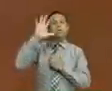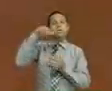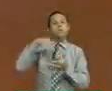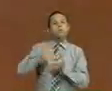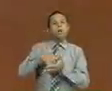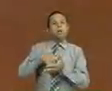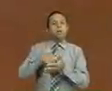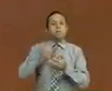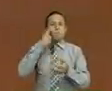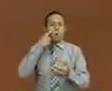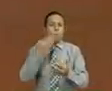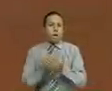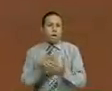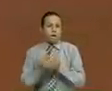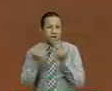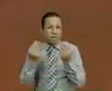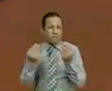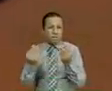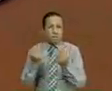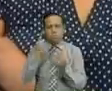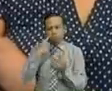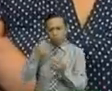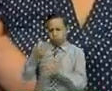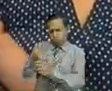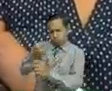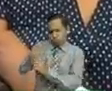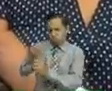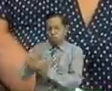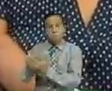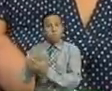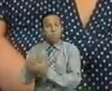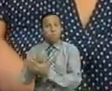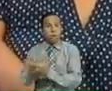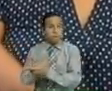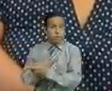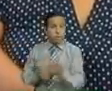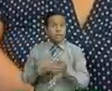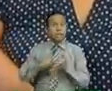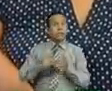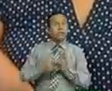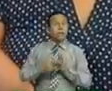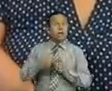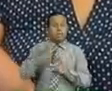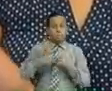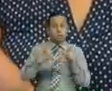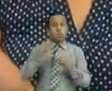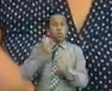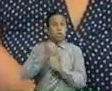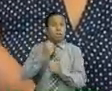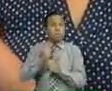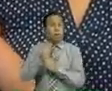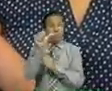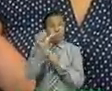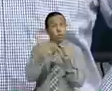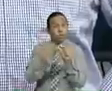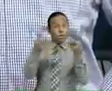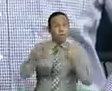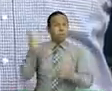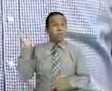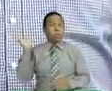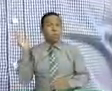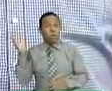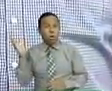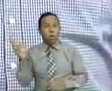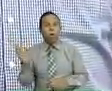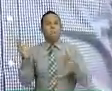presente con 400 pruebas, de tal manera que todo el personal administrativo y profesores de la universidad. Según